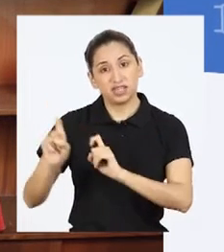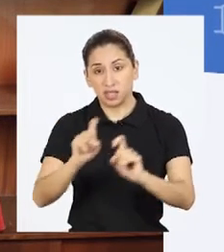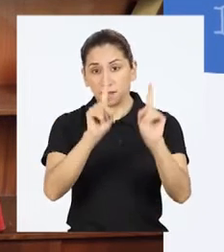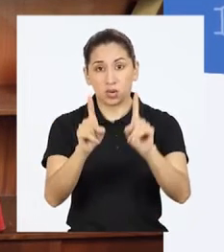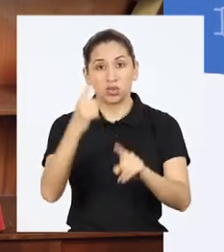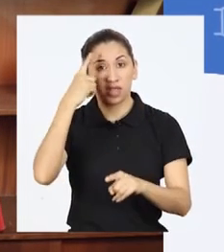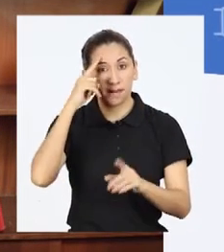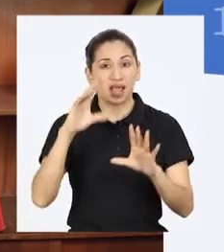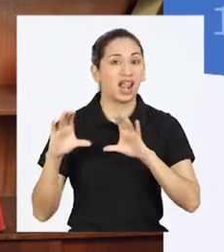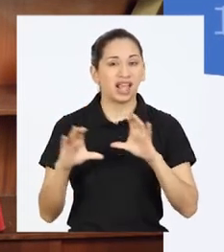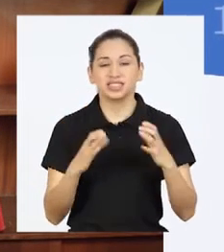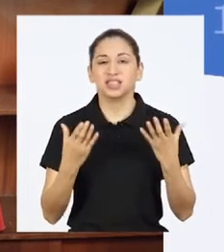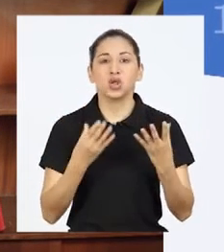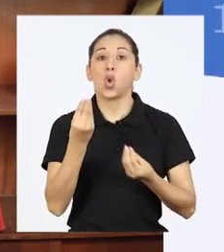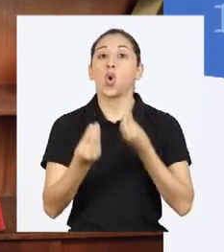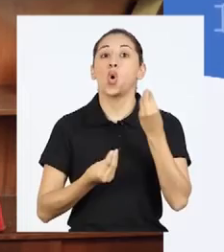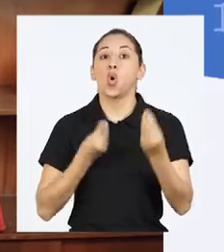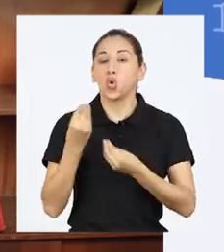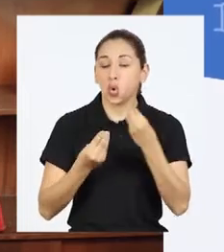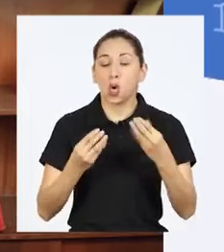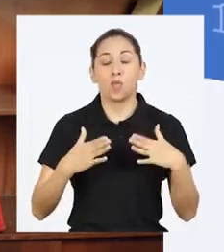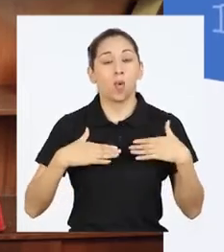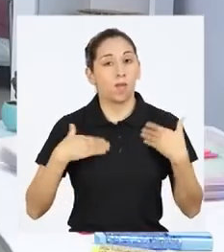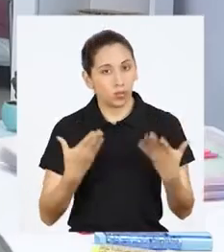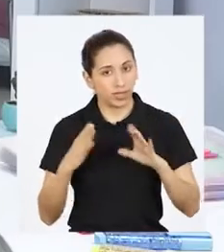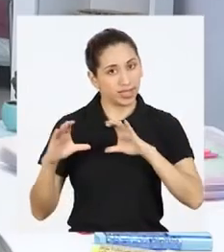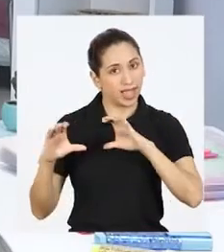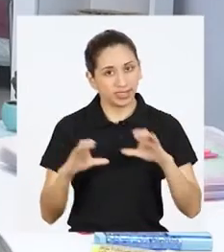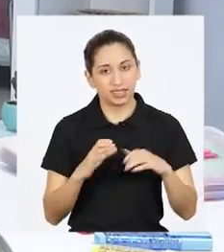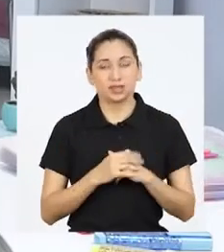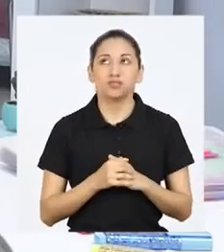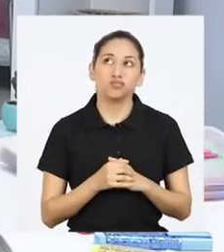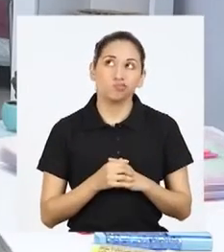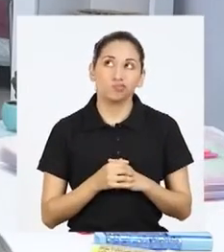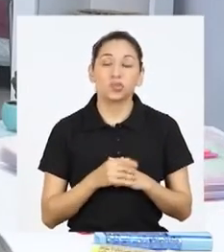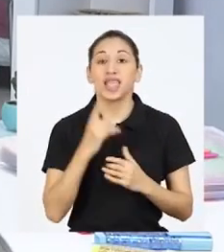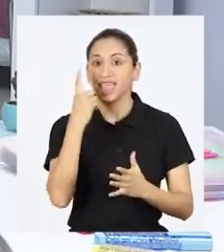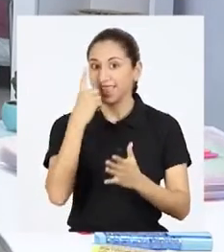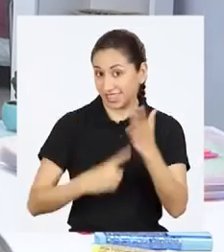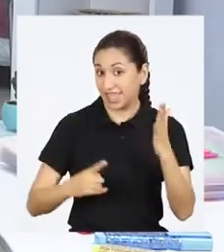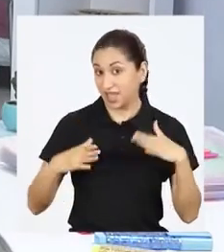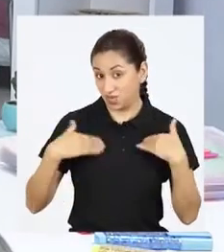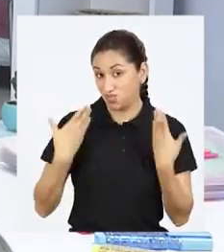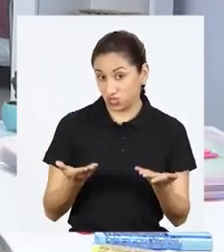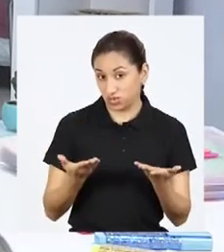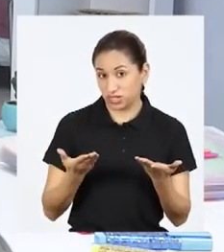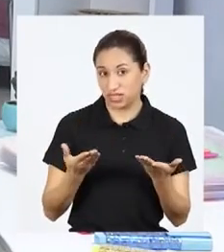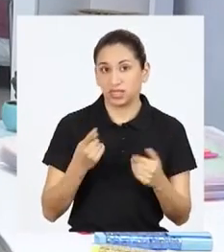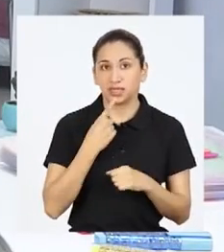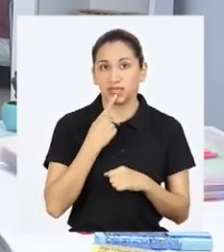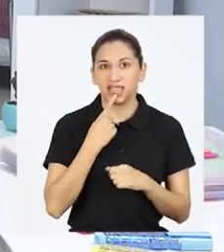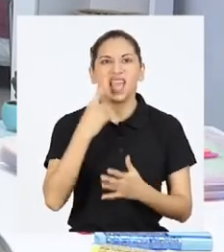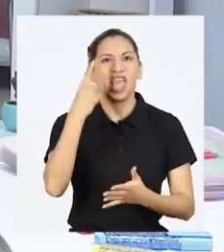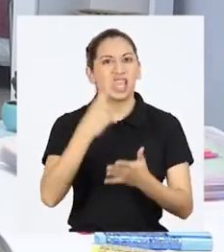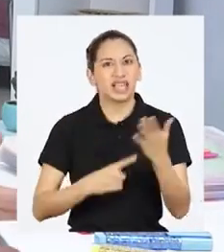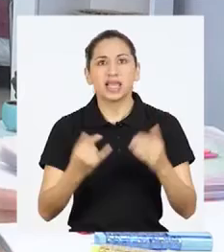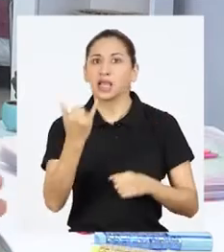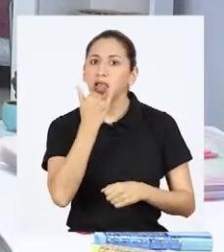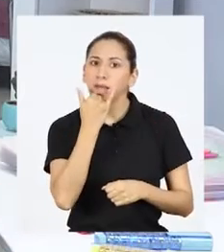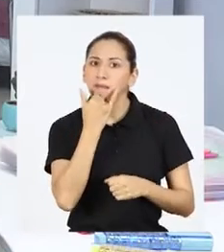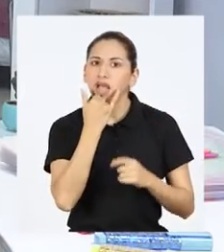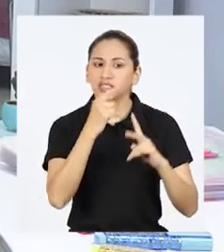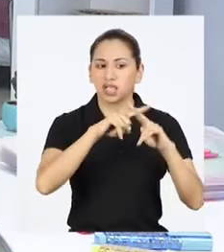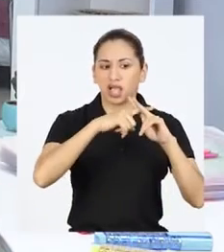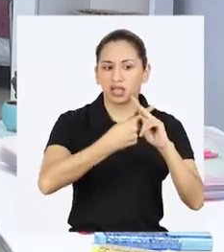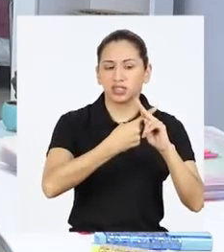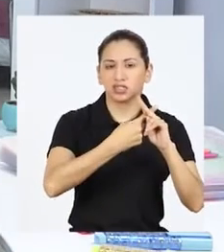para determinar cómo podríamos hacerlo. Con la pregunta ¿qué? Podría ser ¿qué ocurre al inicio del cuento?